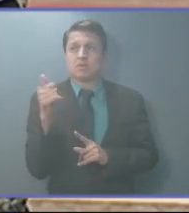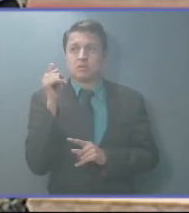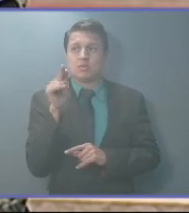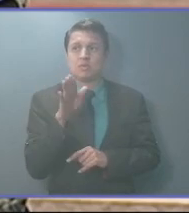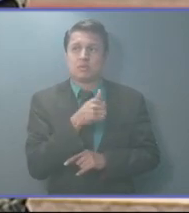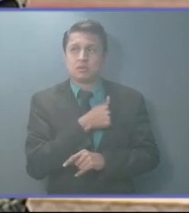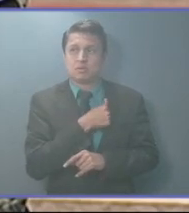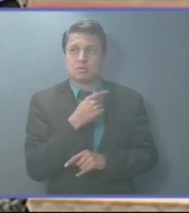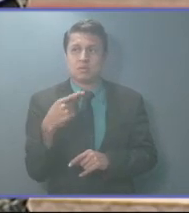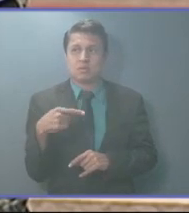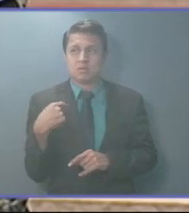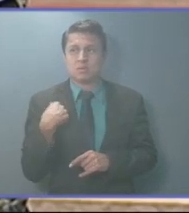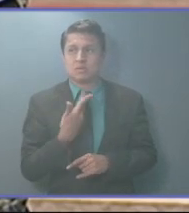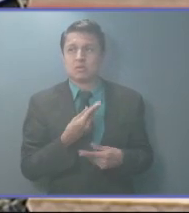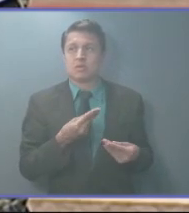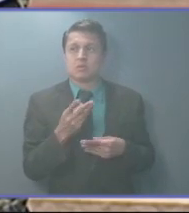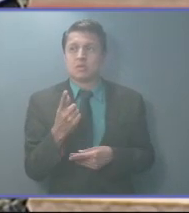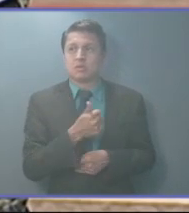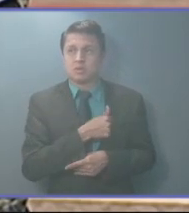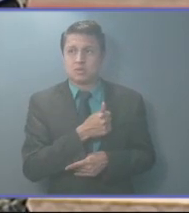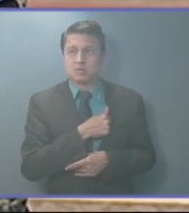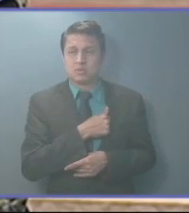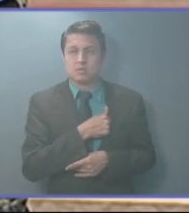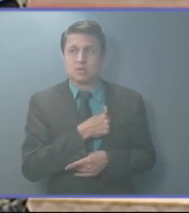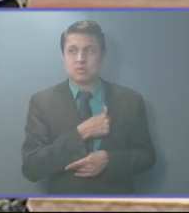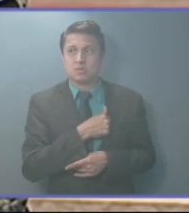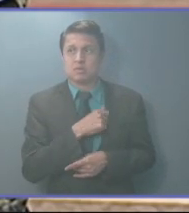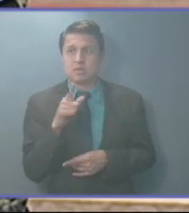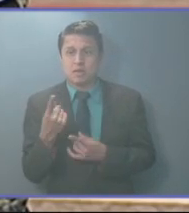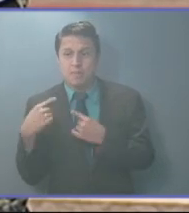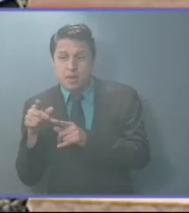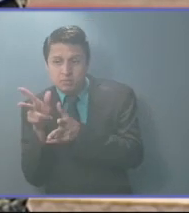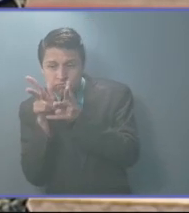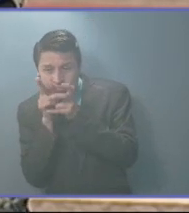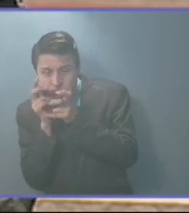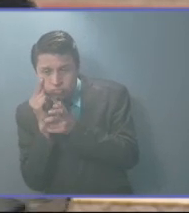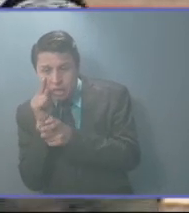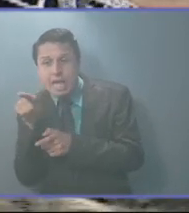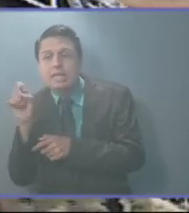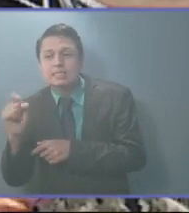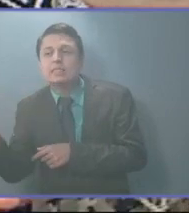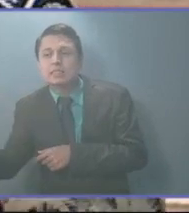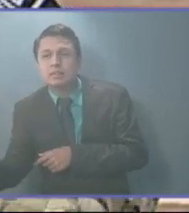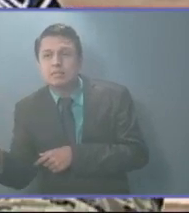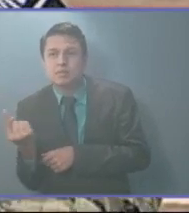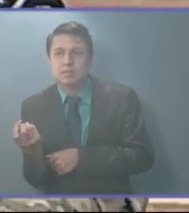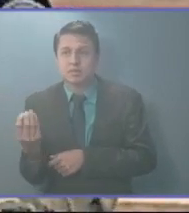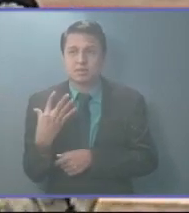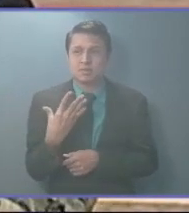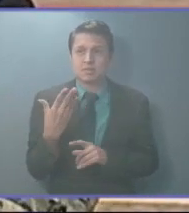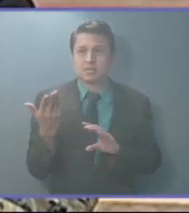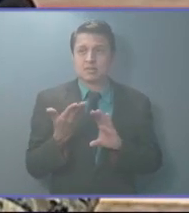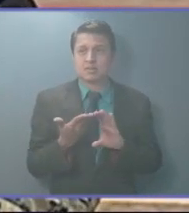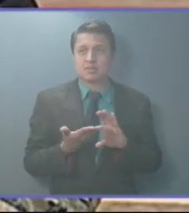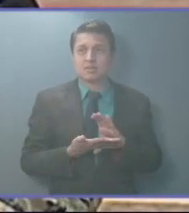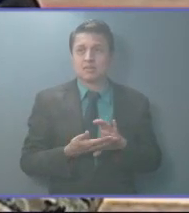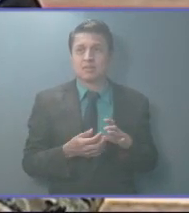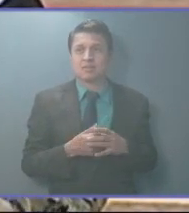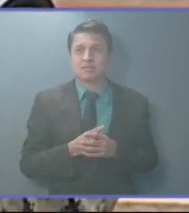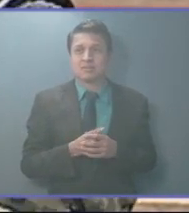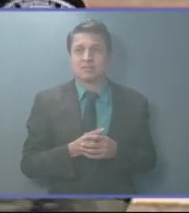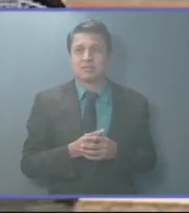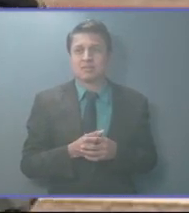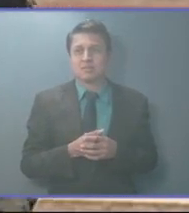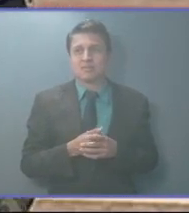cuando uno delega a un oficial para que vaya a supervisar y le da la condición de oficial